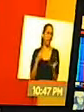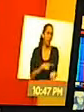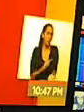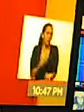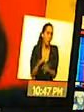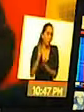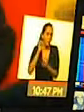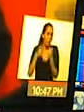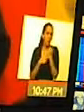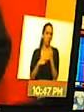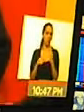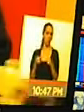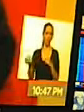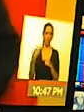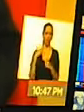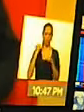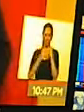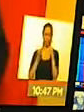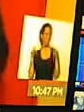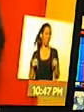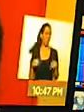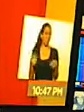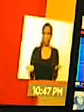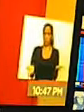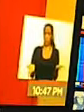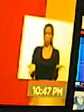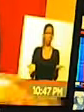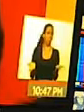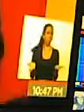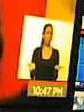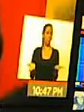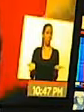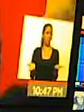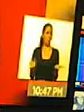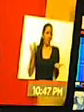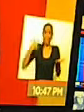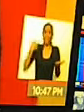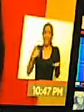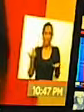Guaidó? Y Guaidó está aquí. O sea, tengo incluso el caso, así que